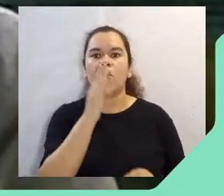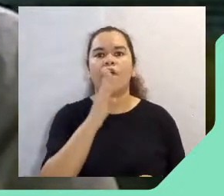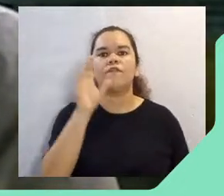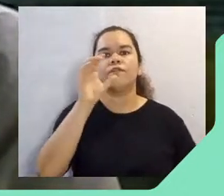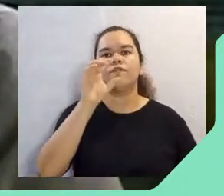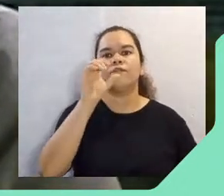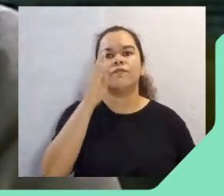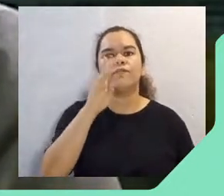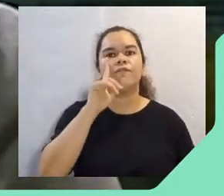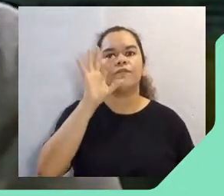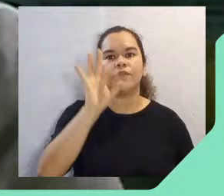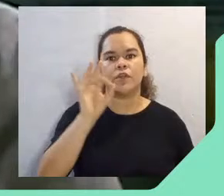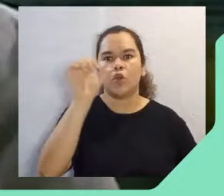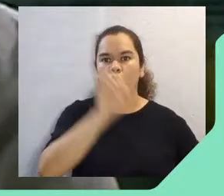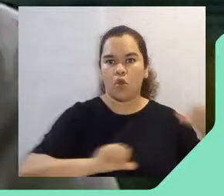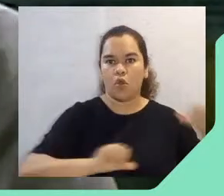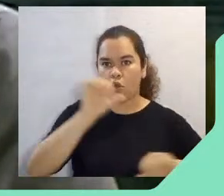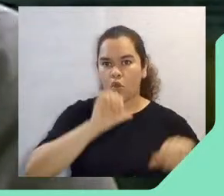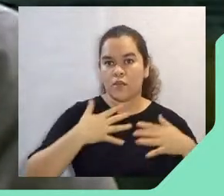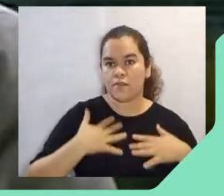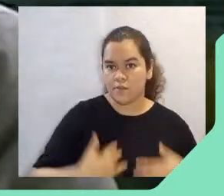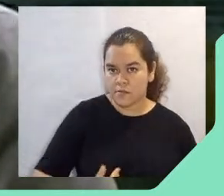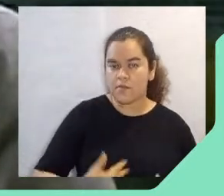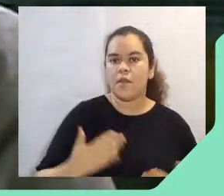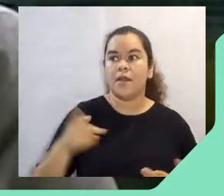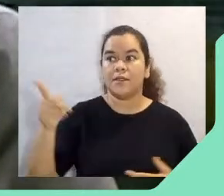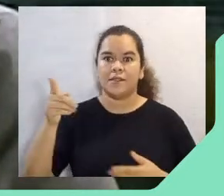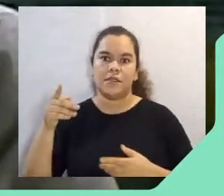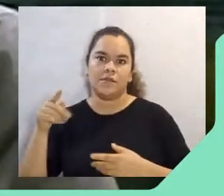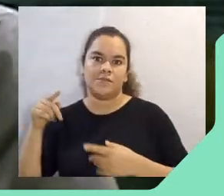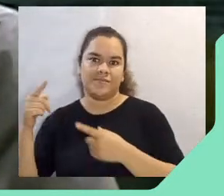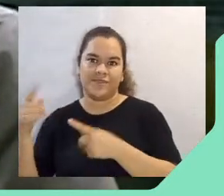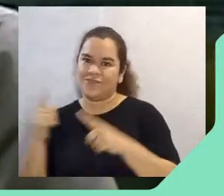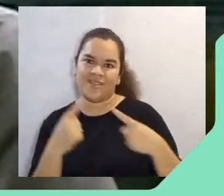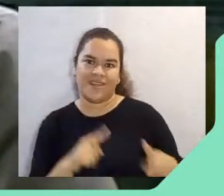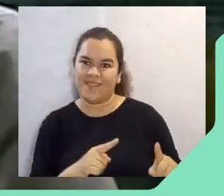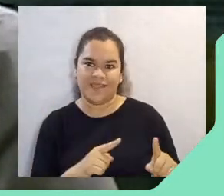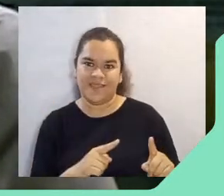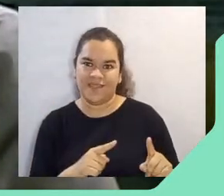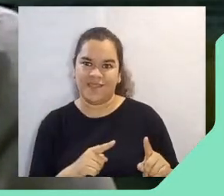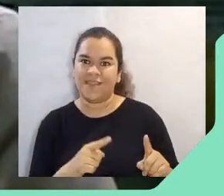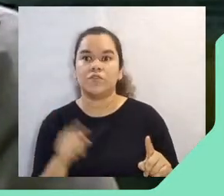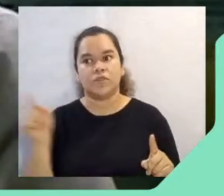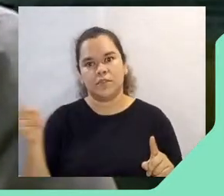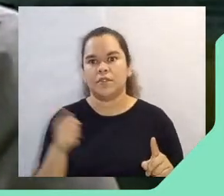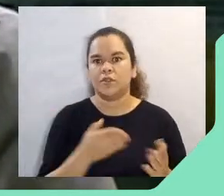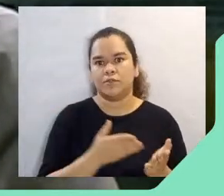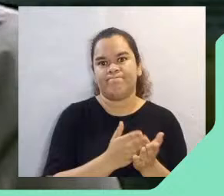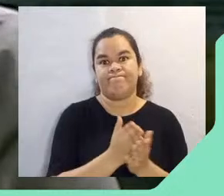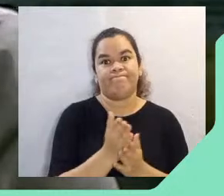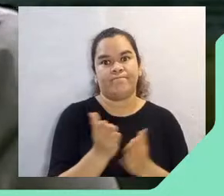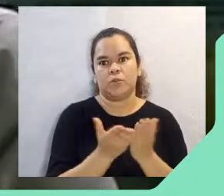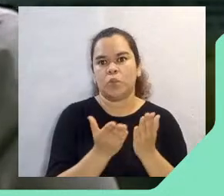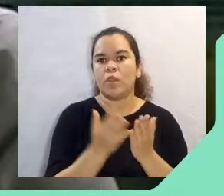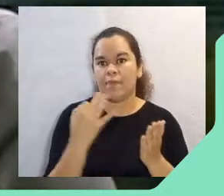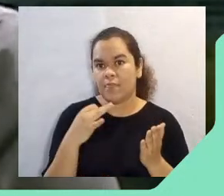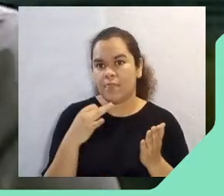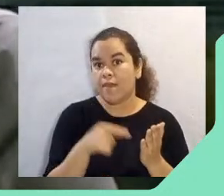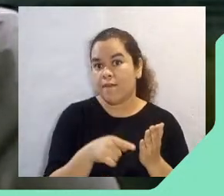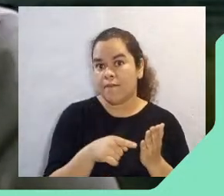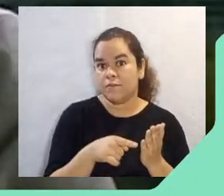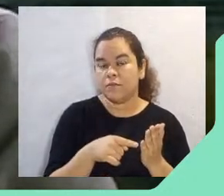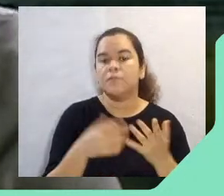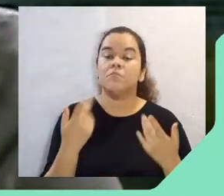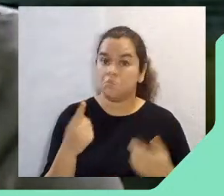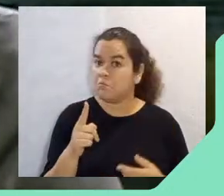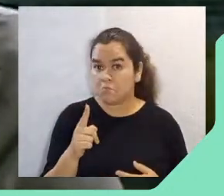decía hoy, que esas en ingeniería no se dan, entonces las va a tener que cursar dentro de la facultad. Pero sí,